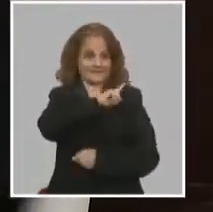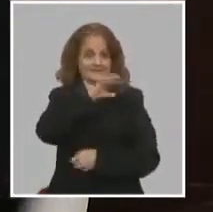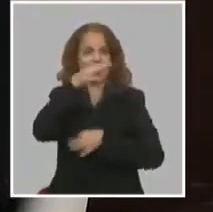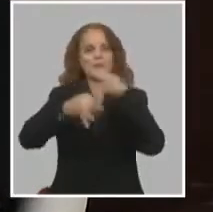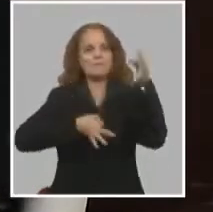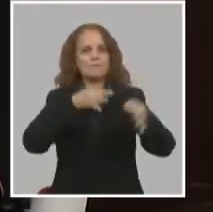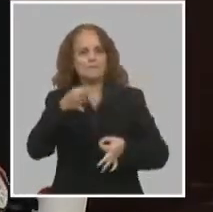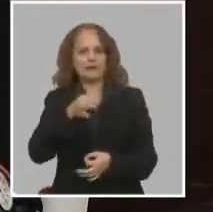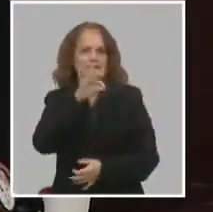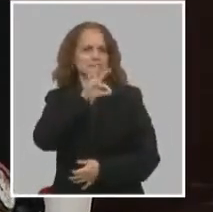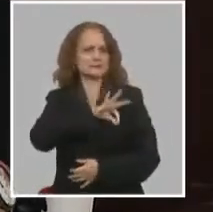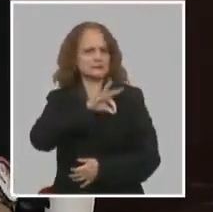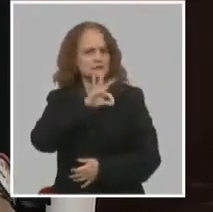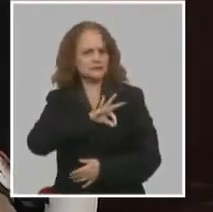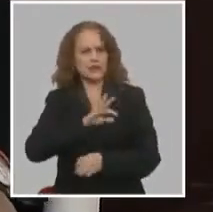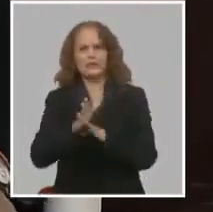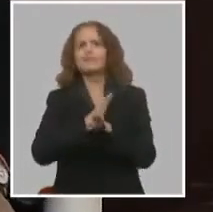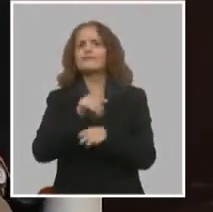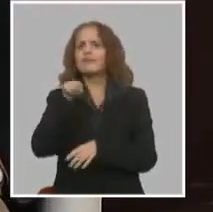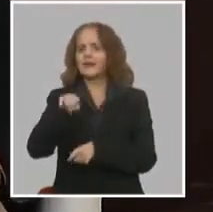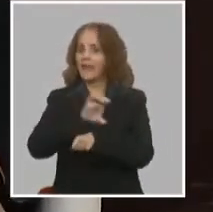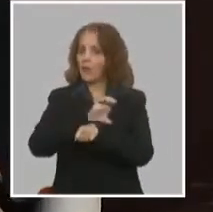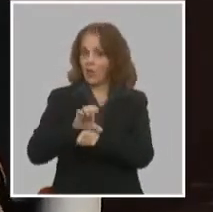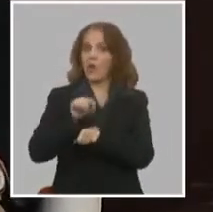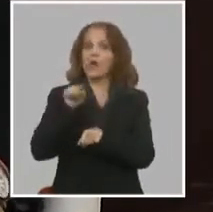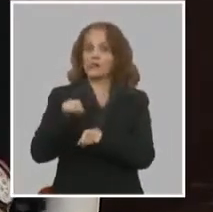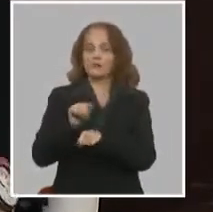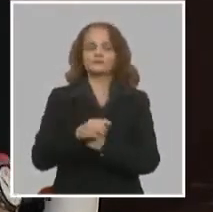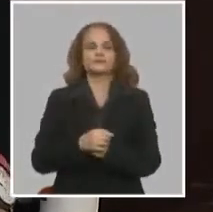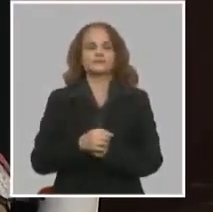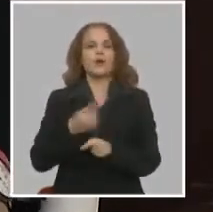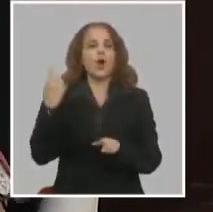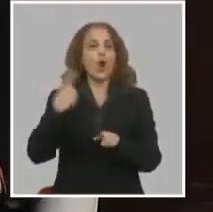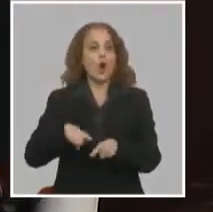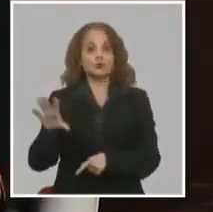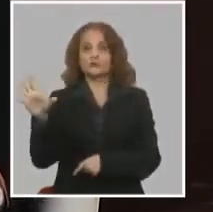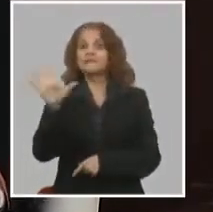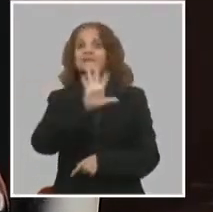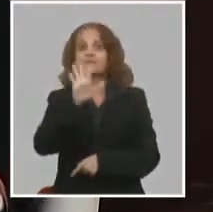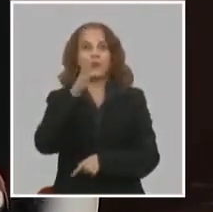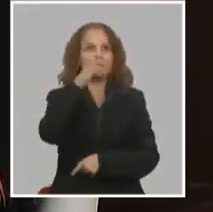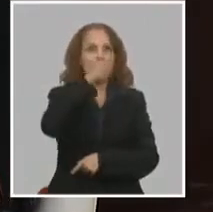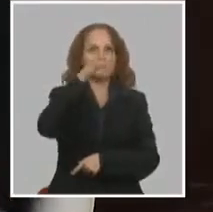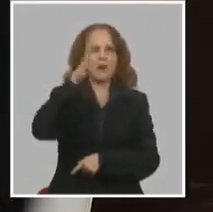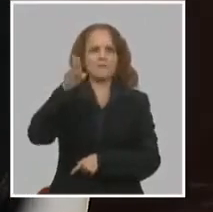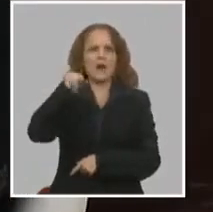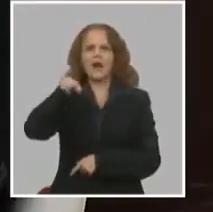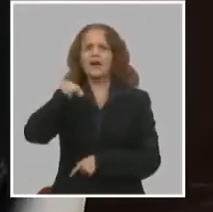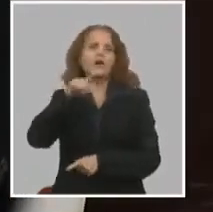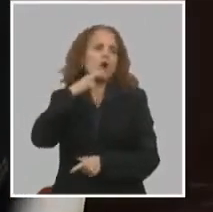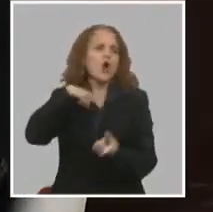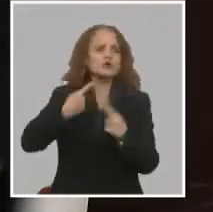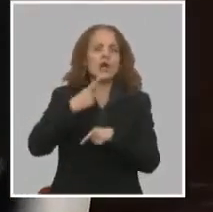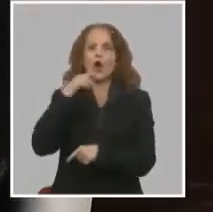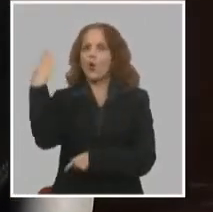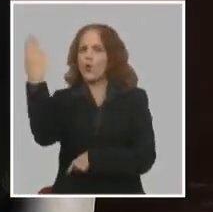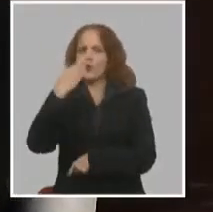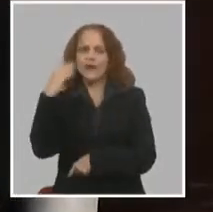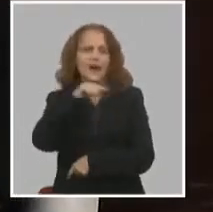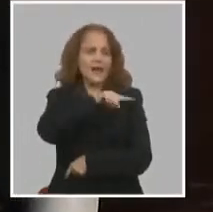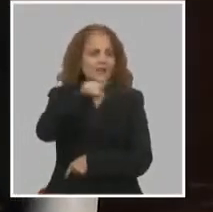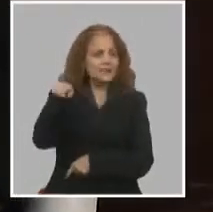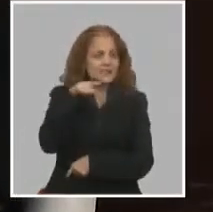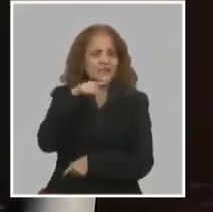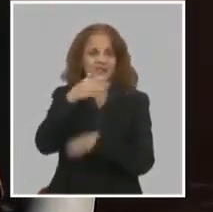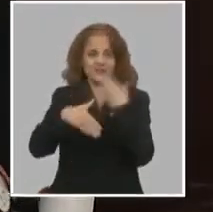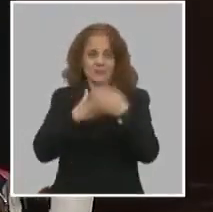China, Chile, Nepal y Ecuador. Y 5 veces, pues enfrentando las consecuencias de huracanes en Haití, las